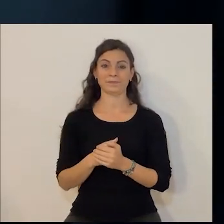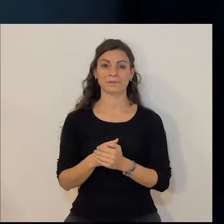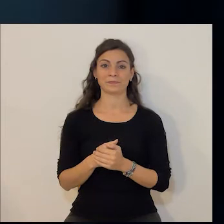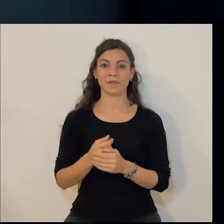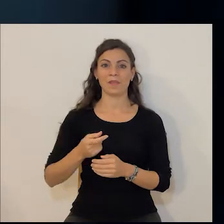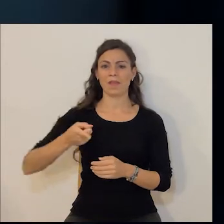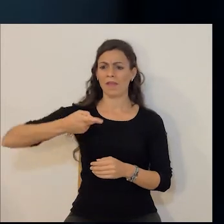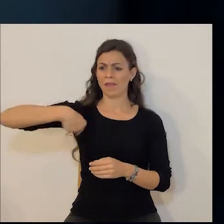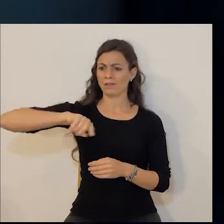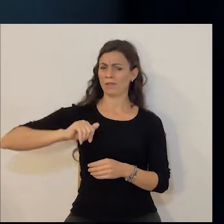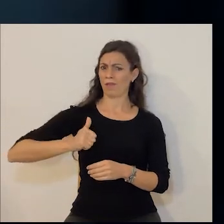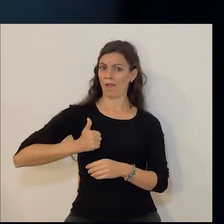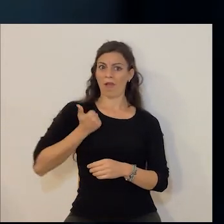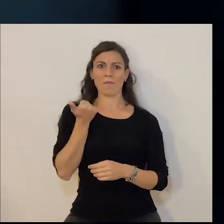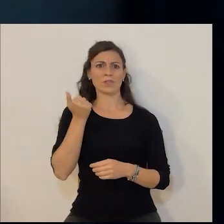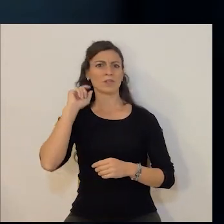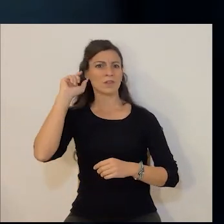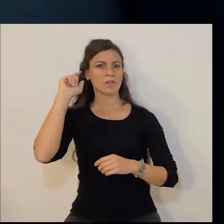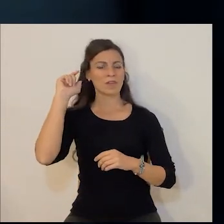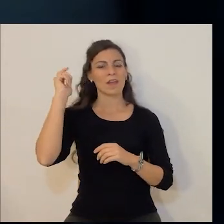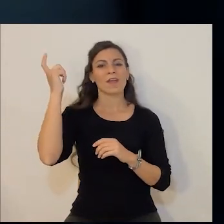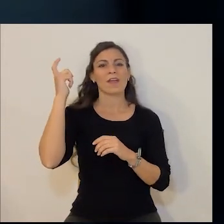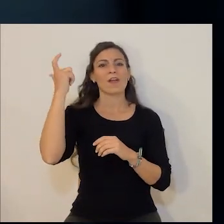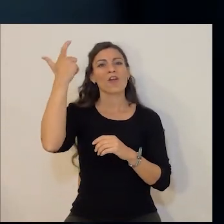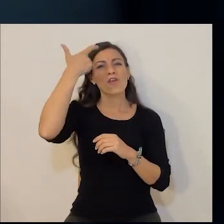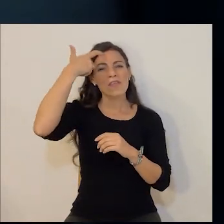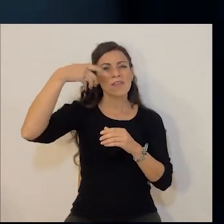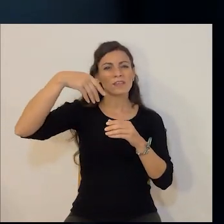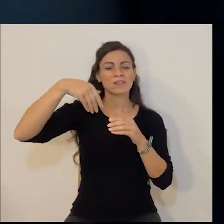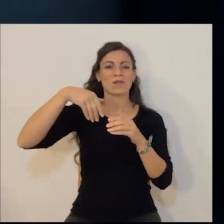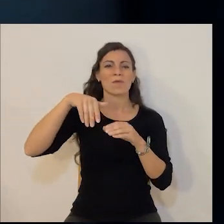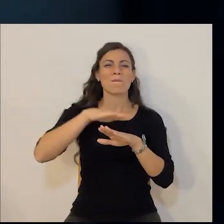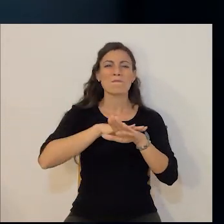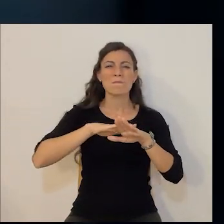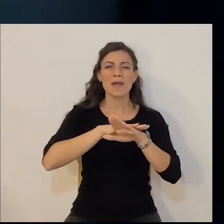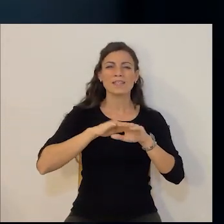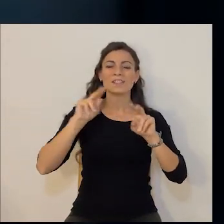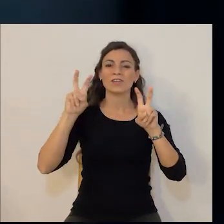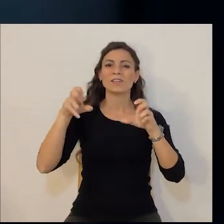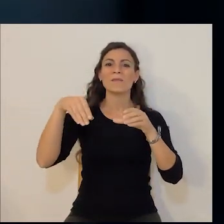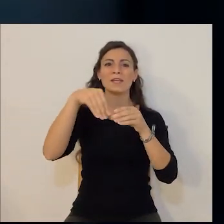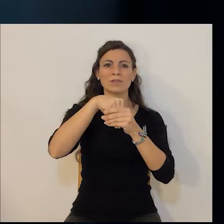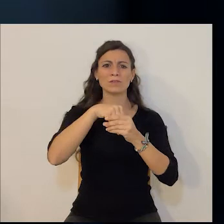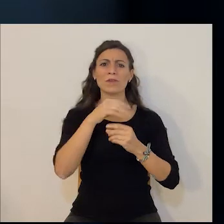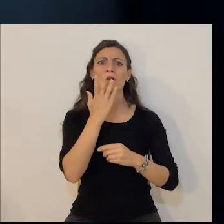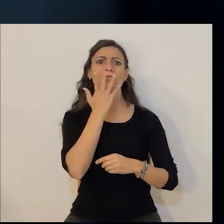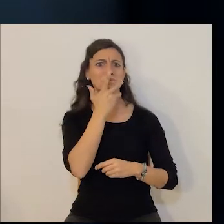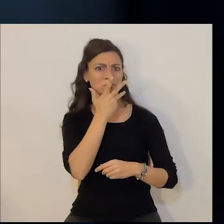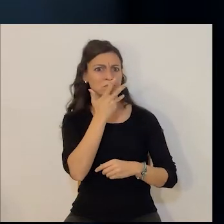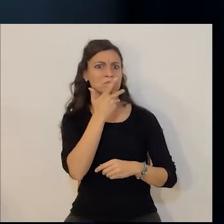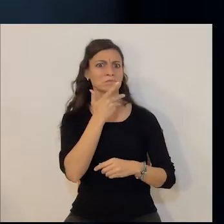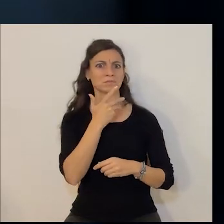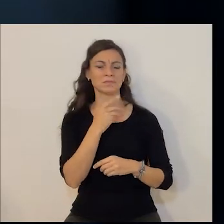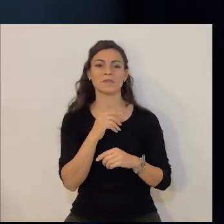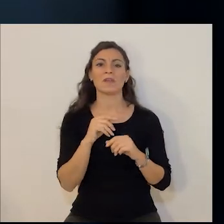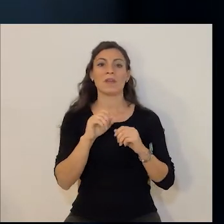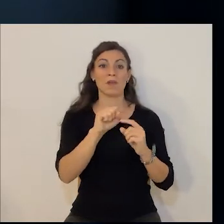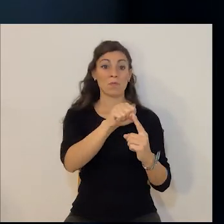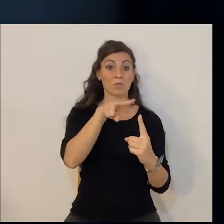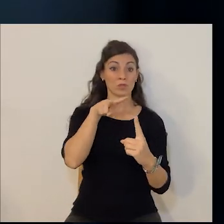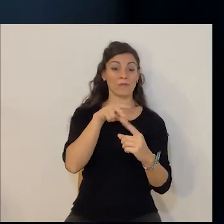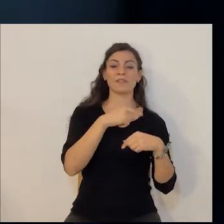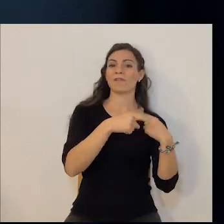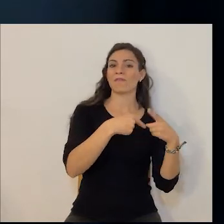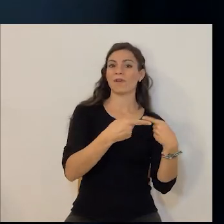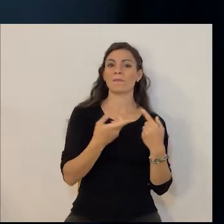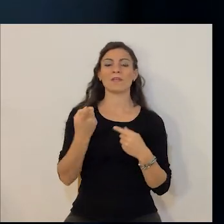tuvimos la oportunidad de conocer los conceptos básicos sobre la inclusión desde el punto de vista de las familias y desde el punto de